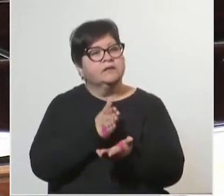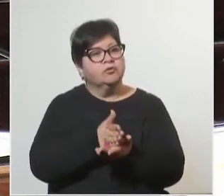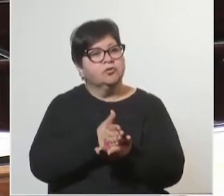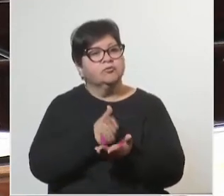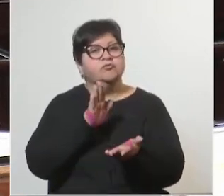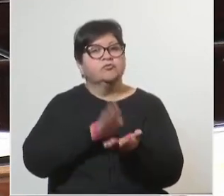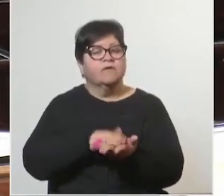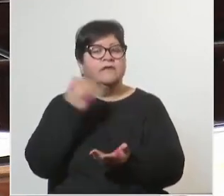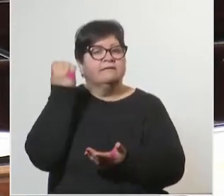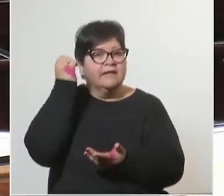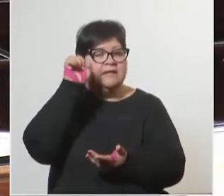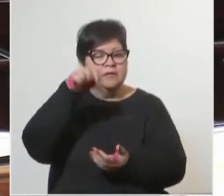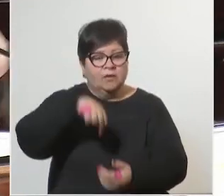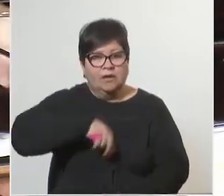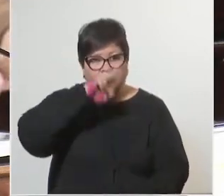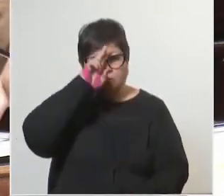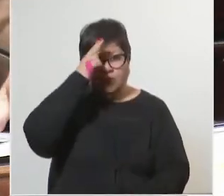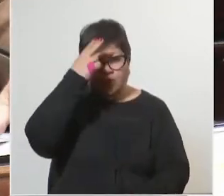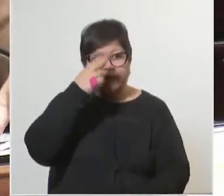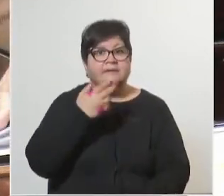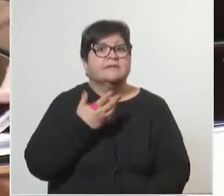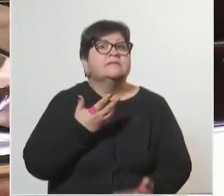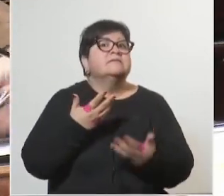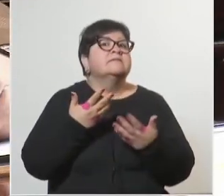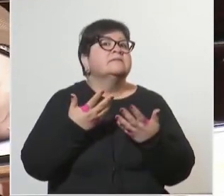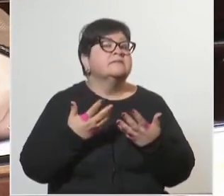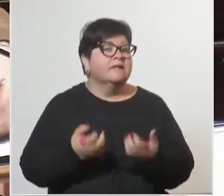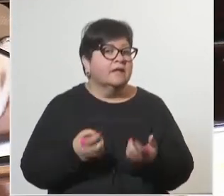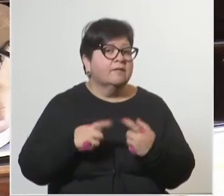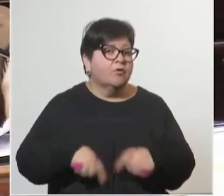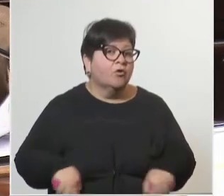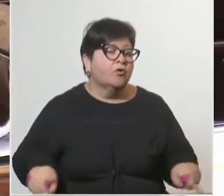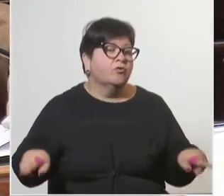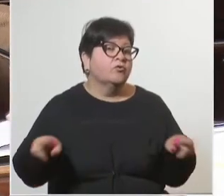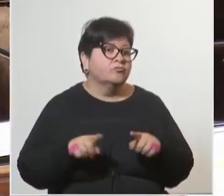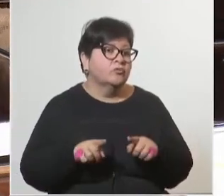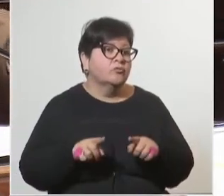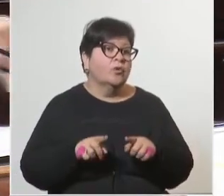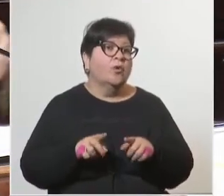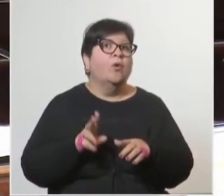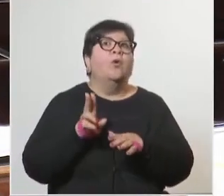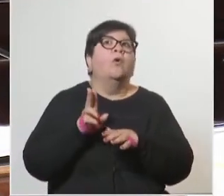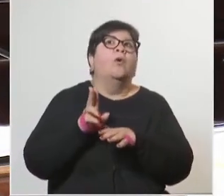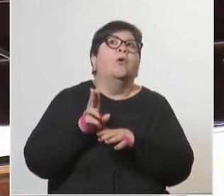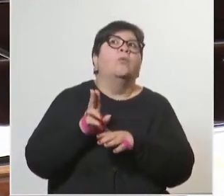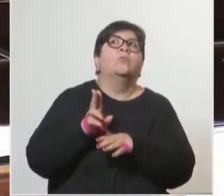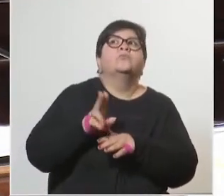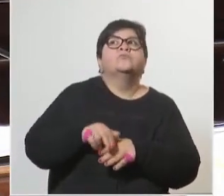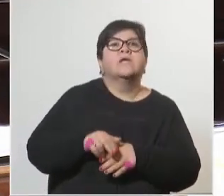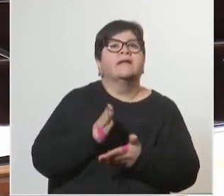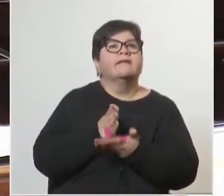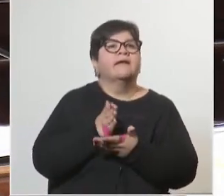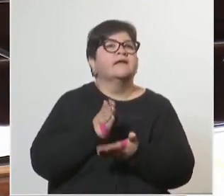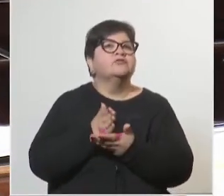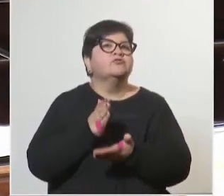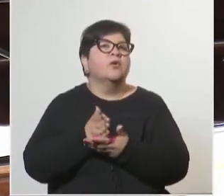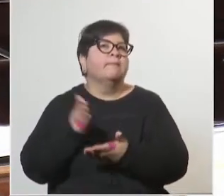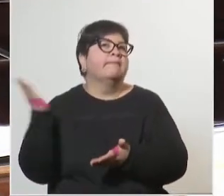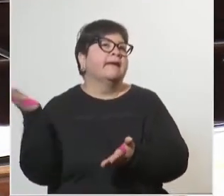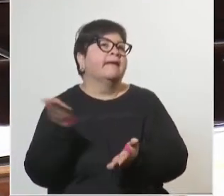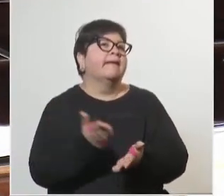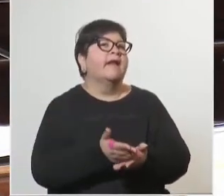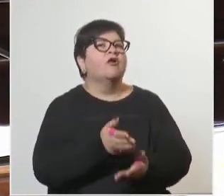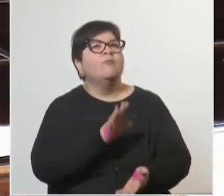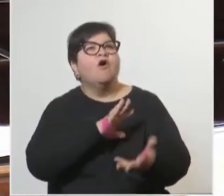este país. Claro que si nosotros queremos utilizar el derecho penal como instrumento de venganza,